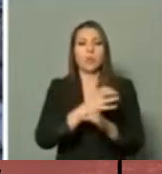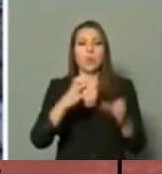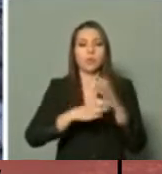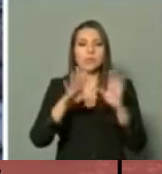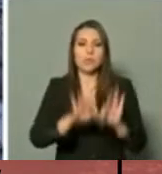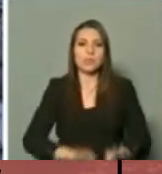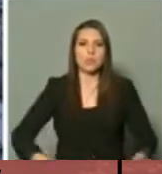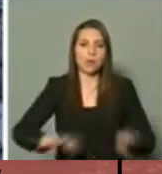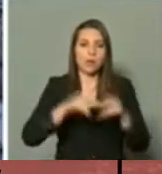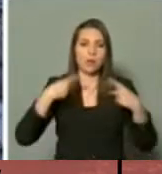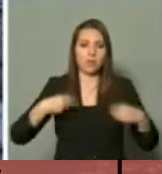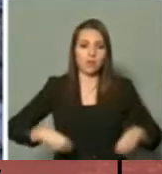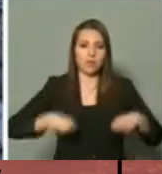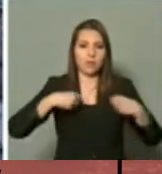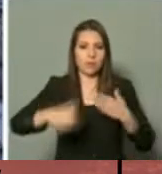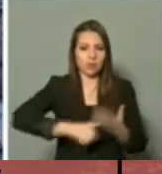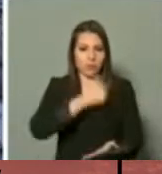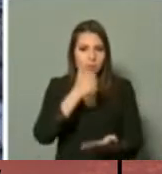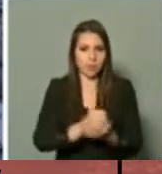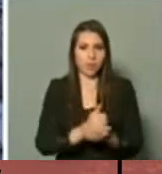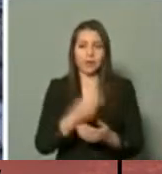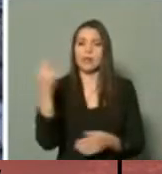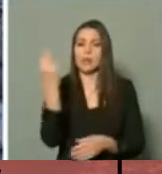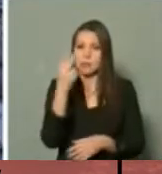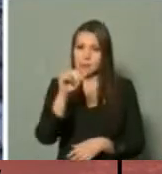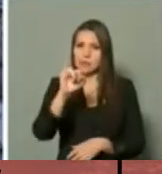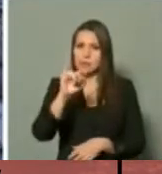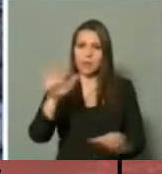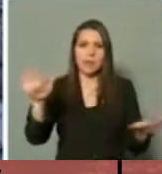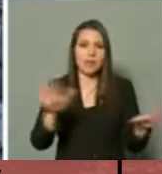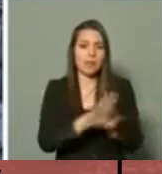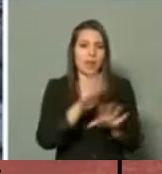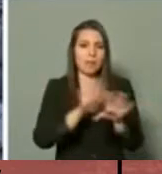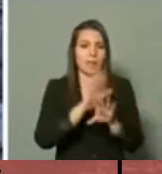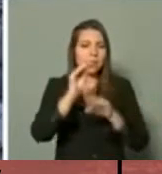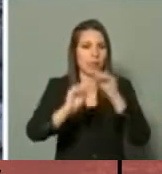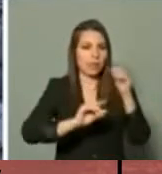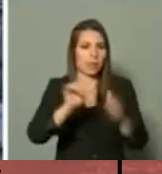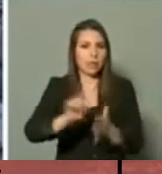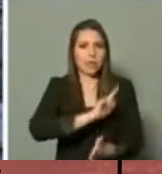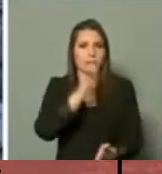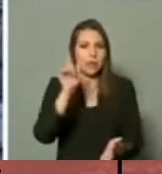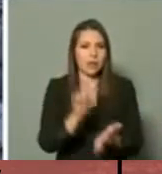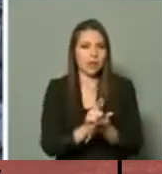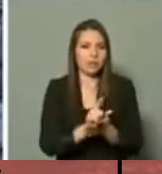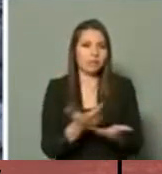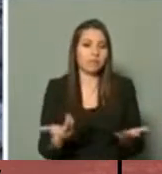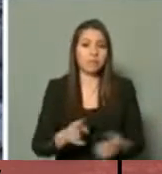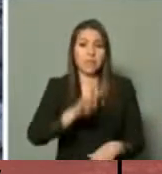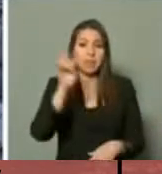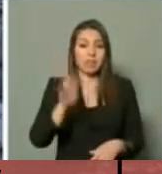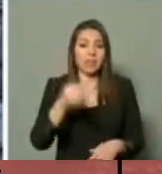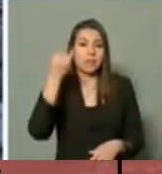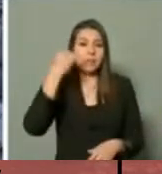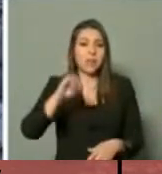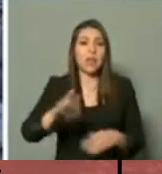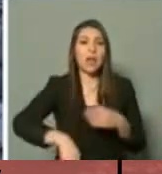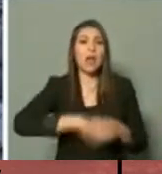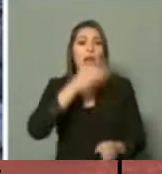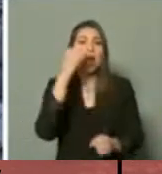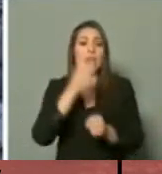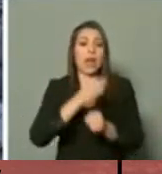que tenemos que formular y reformar las leyes que de manera absurda y dolosa han promulgado hasta el día de